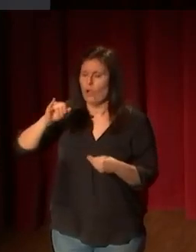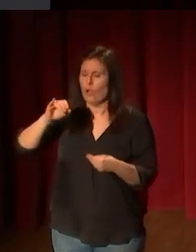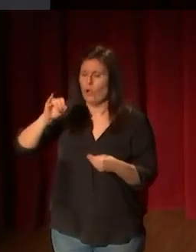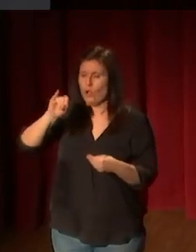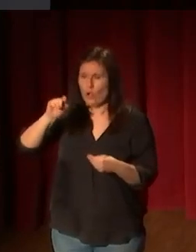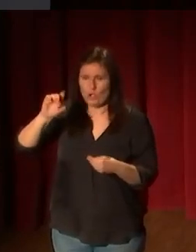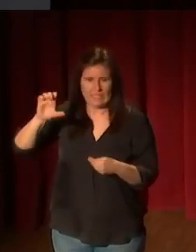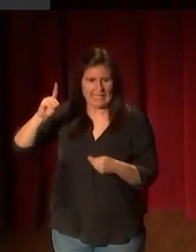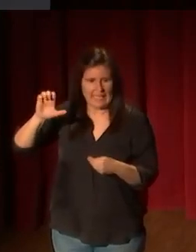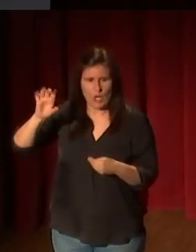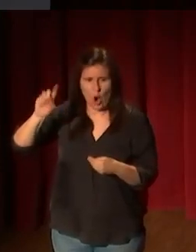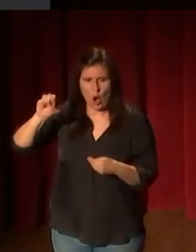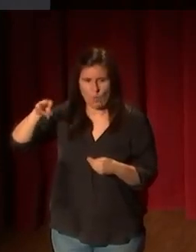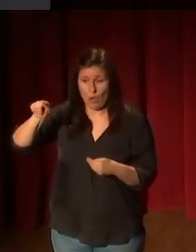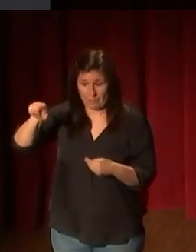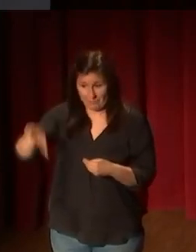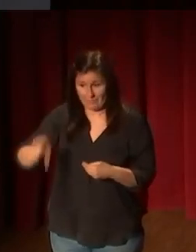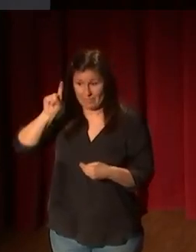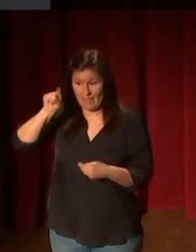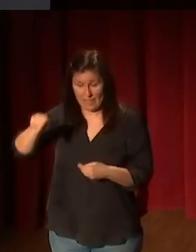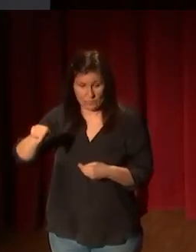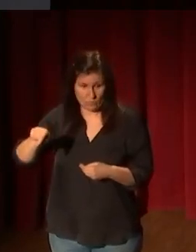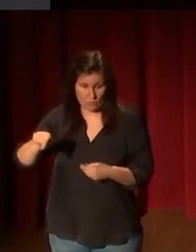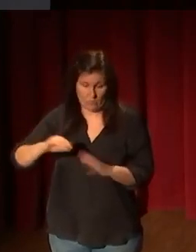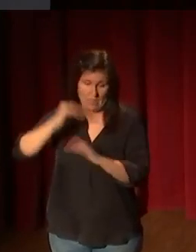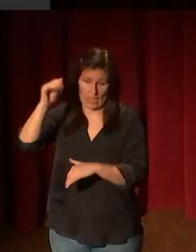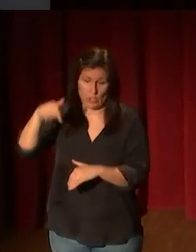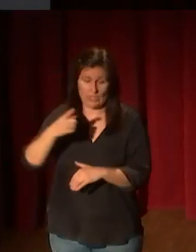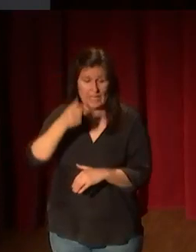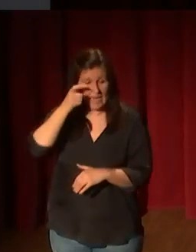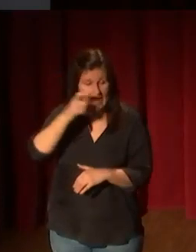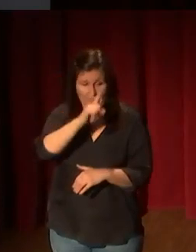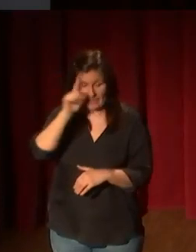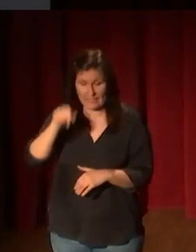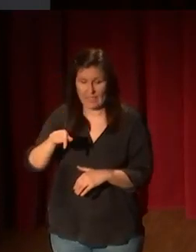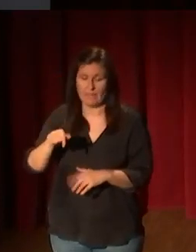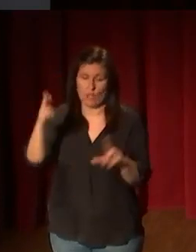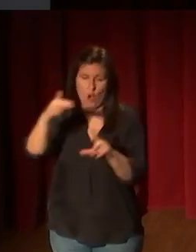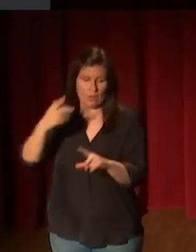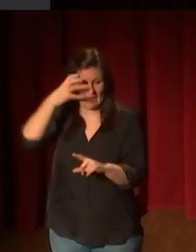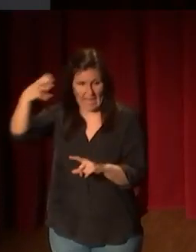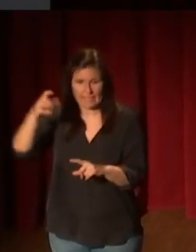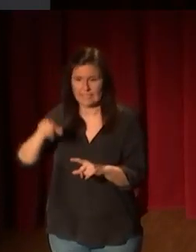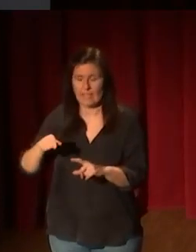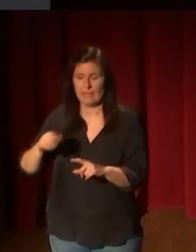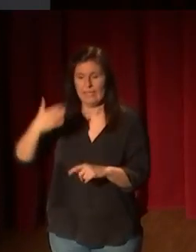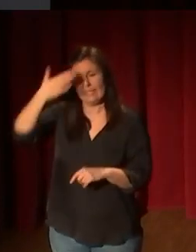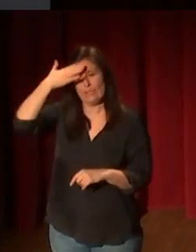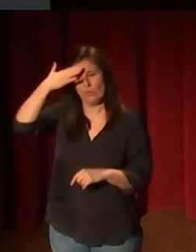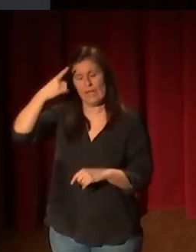josé del olmo entonces era maestro mayor de la villa maestro mayor de obras reales y también titular del santo oficio